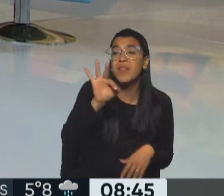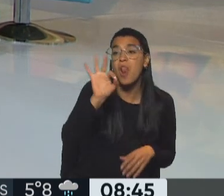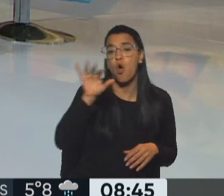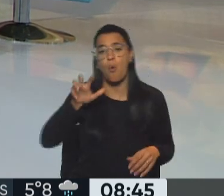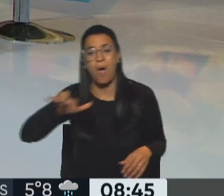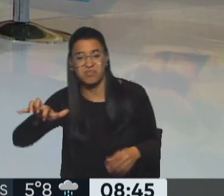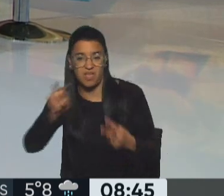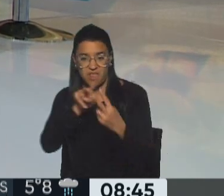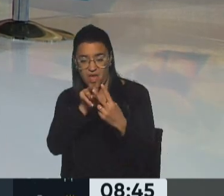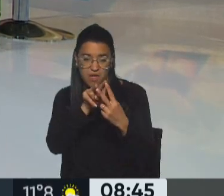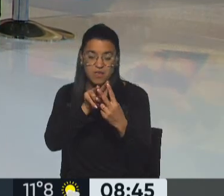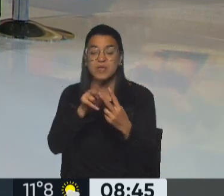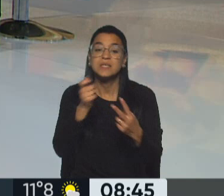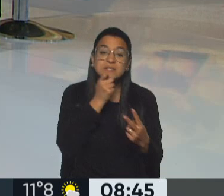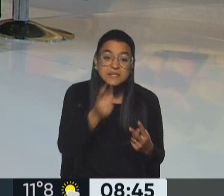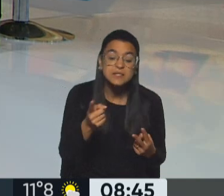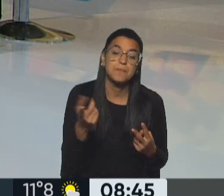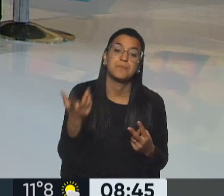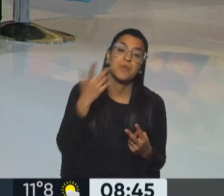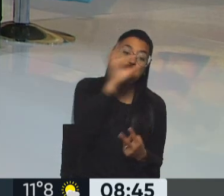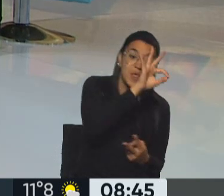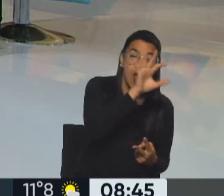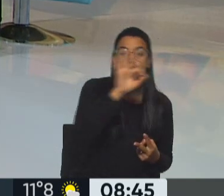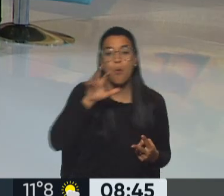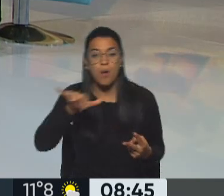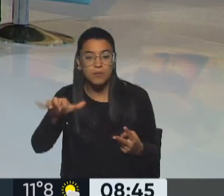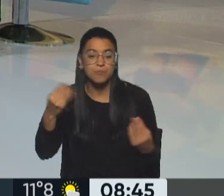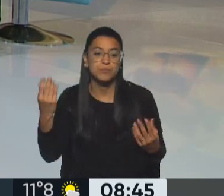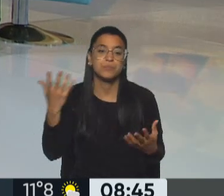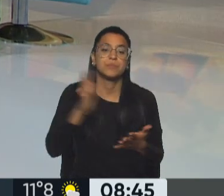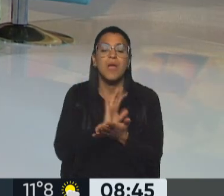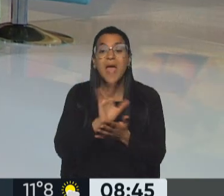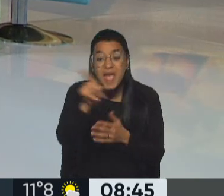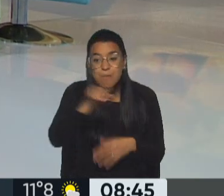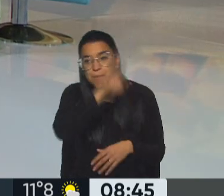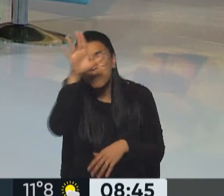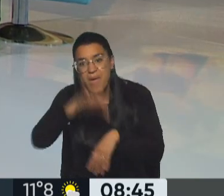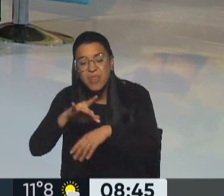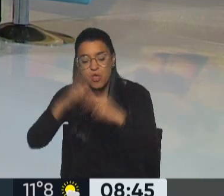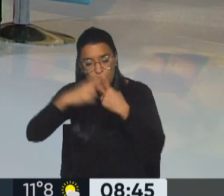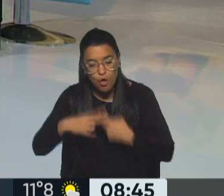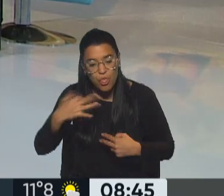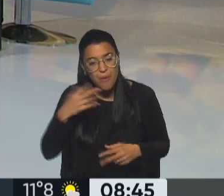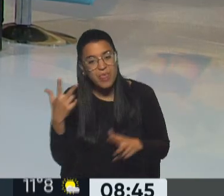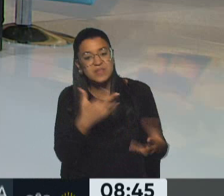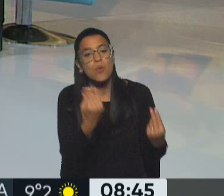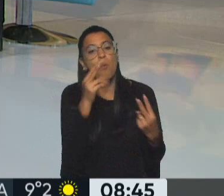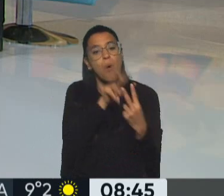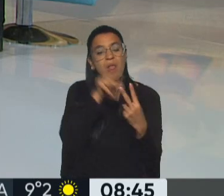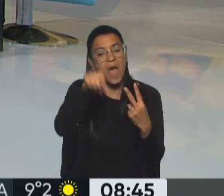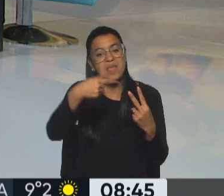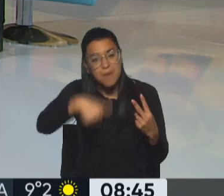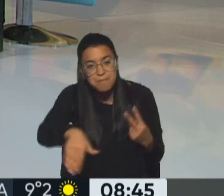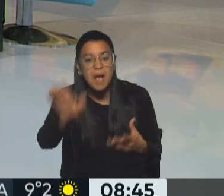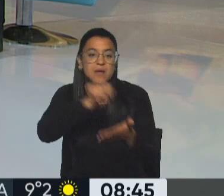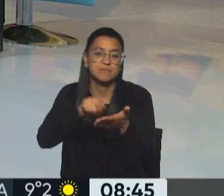determina si es viral o bacteriano es el cuadro clínico y eso es un médico el que tiene que determinarlo y a partir de ahí se prescribe o no